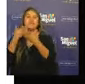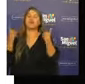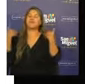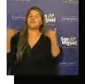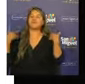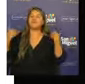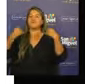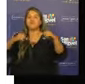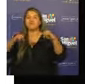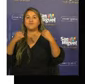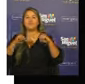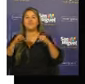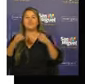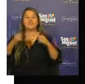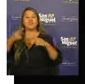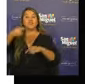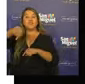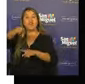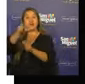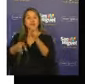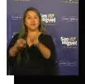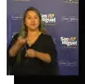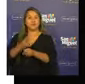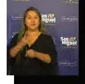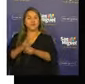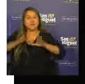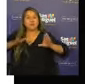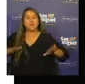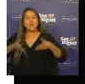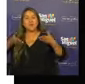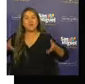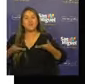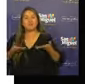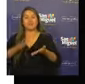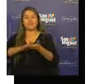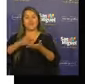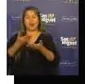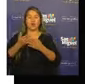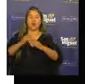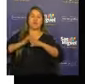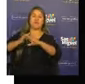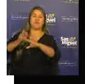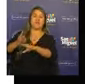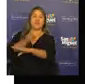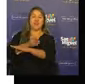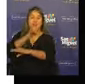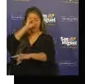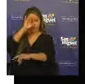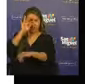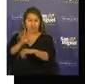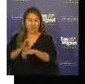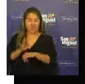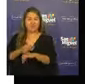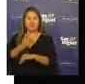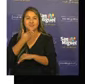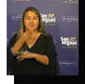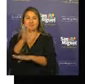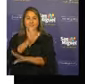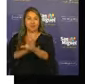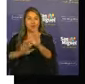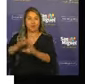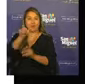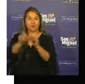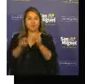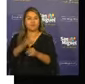que al final lo que hagan es promover la salud, prevenir las enfermedades, pero además esto